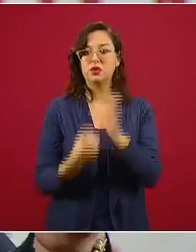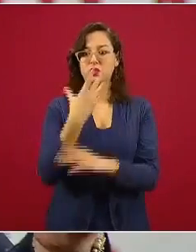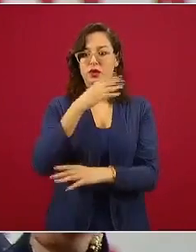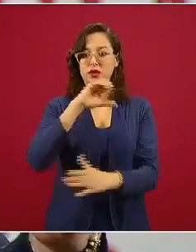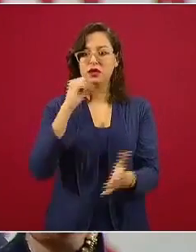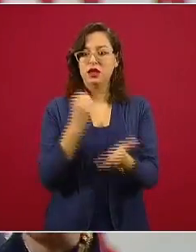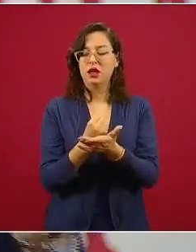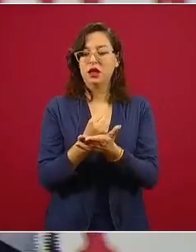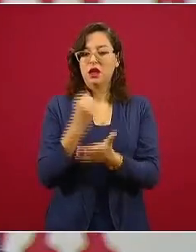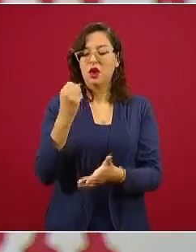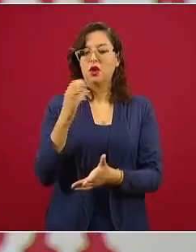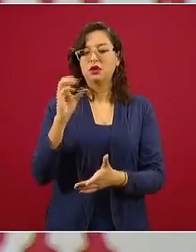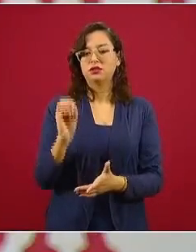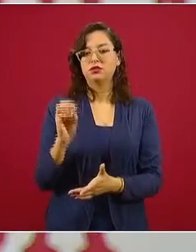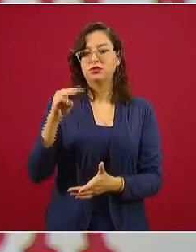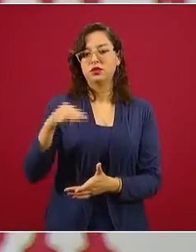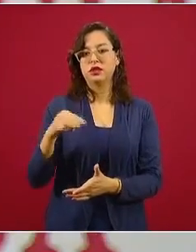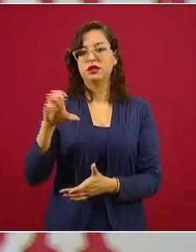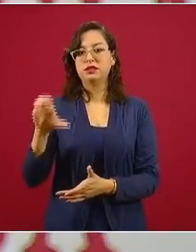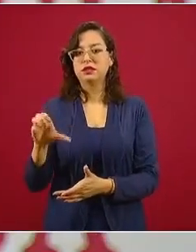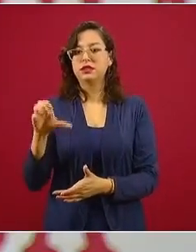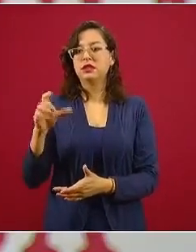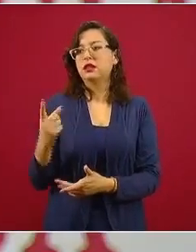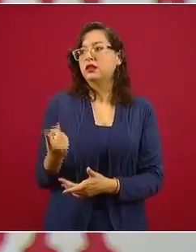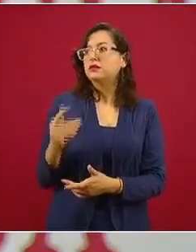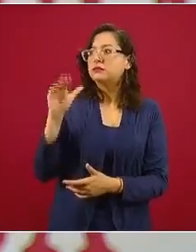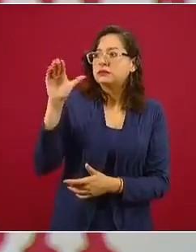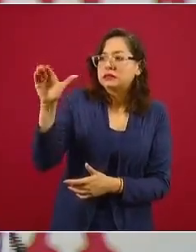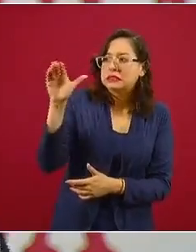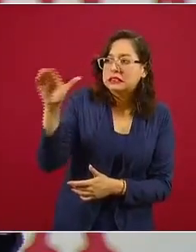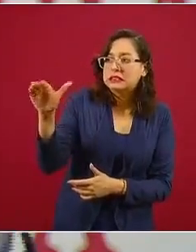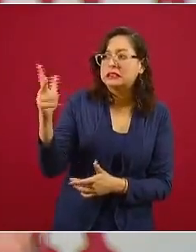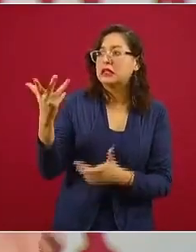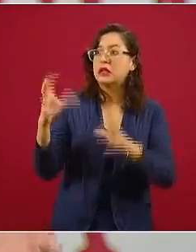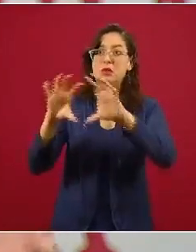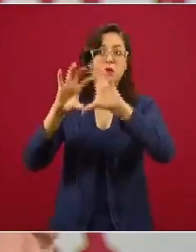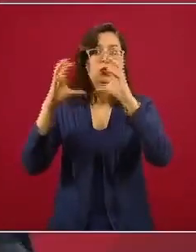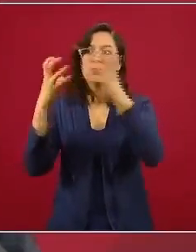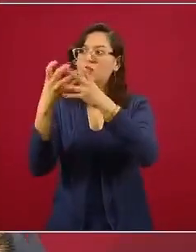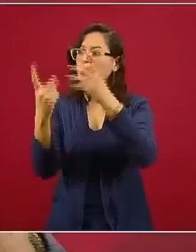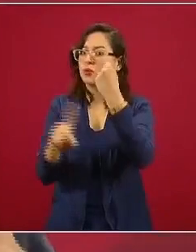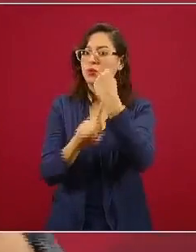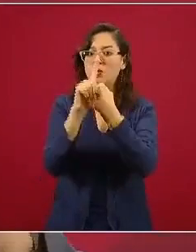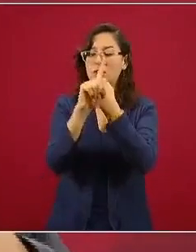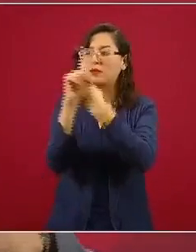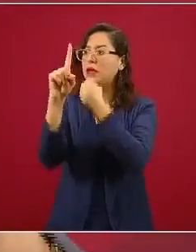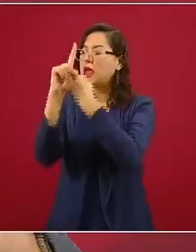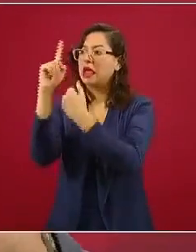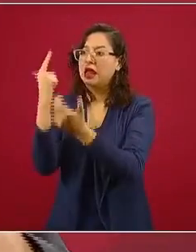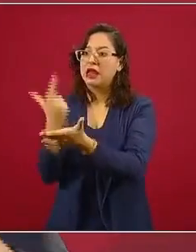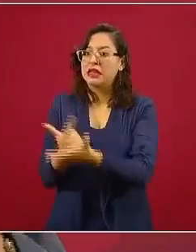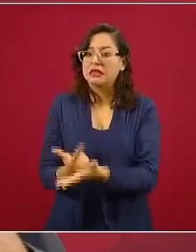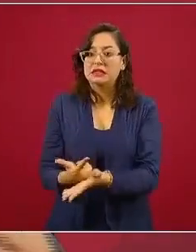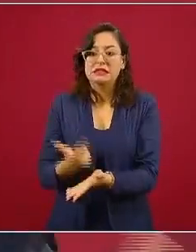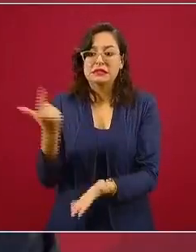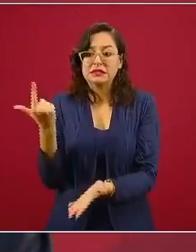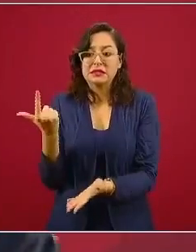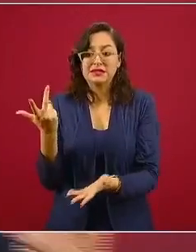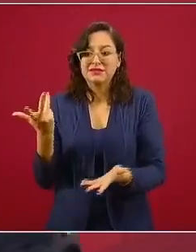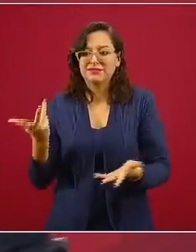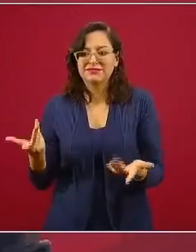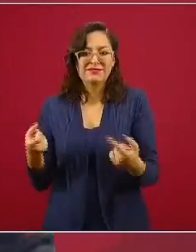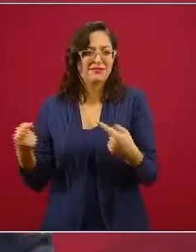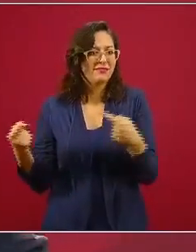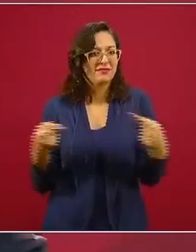del Comercio, porque en el mundo tenemos un problema mayúsculo. Es más, ni siquiera estamos de acuerdo en cómo ponernos de acuerdo cuando hay